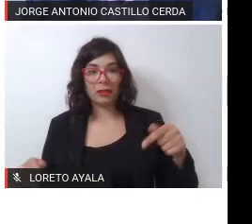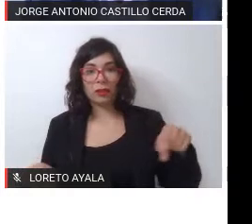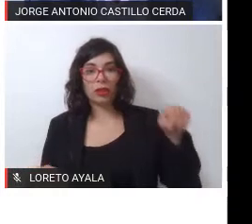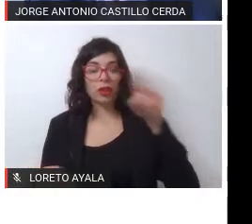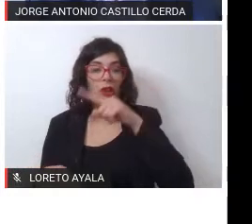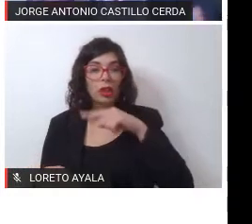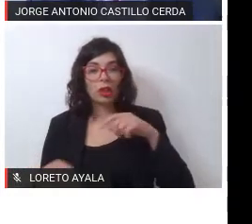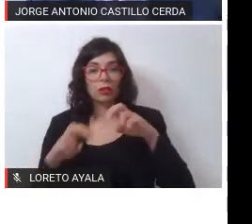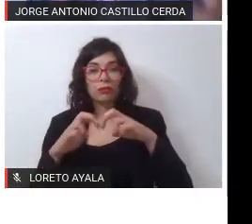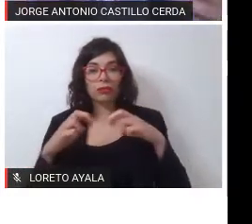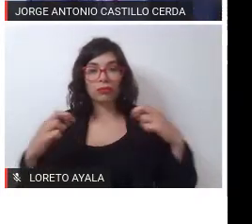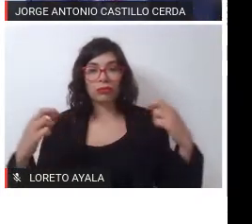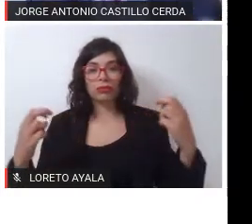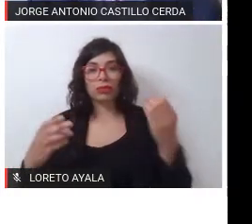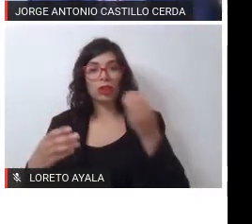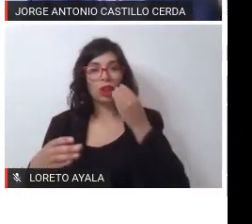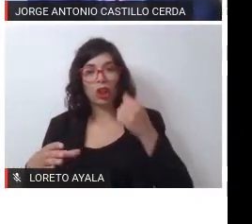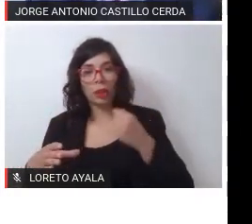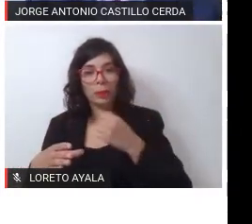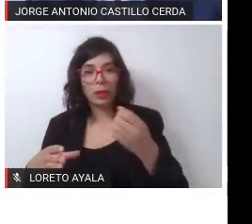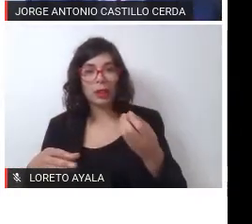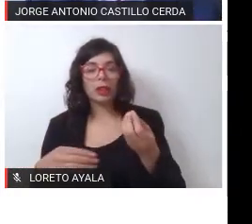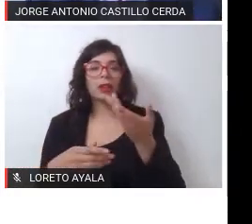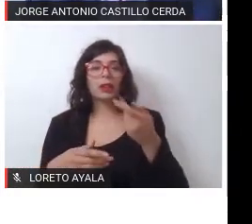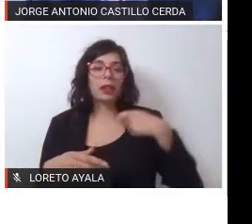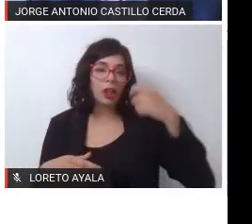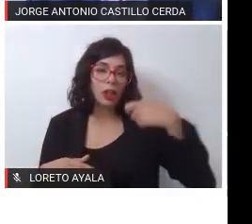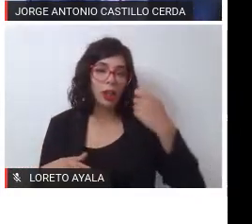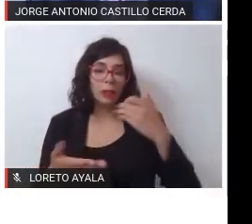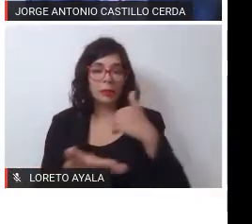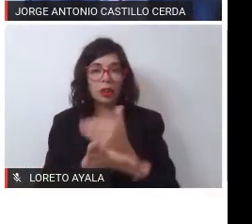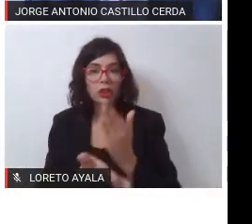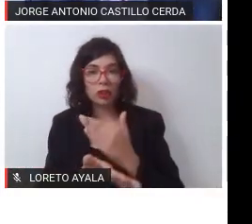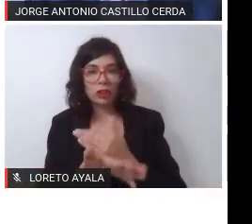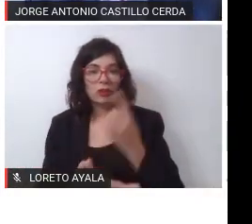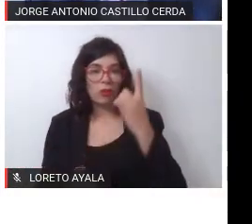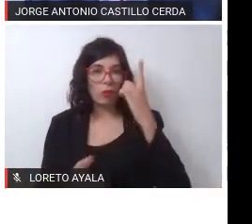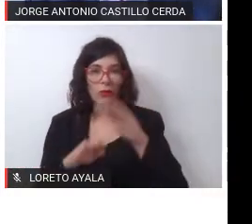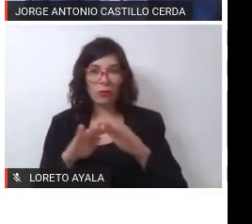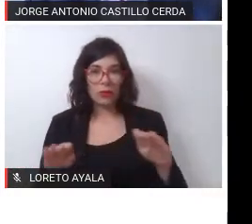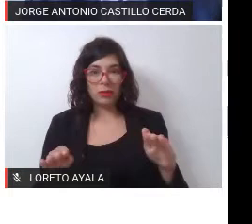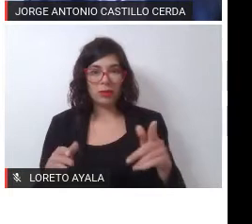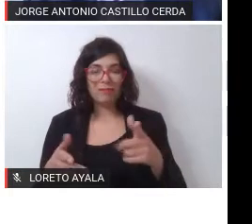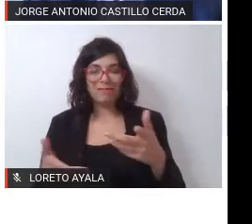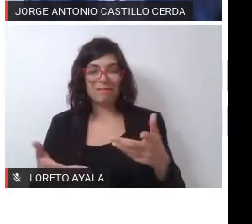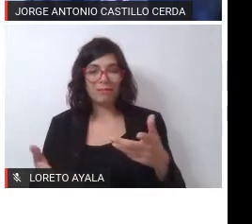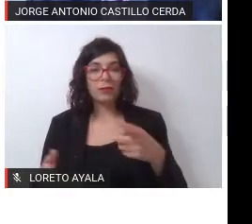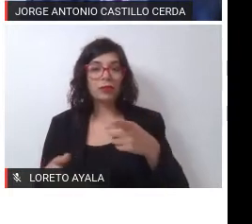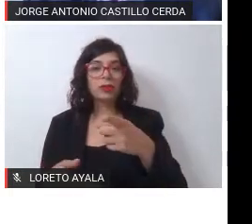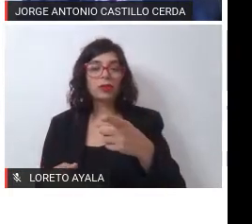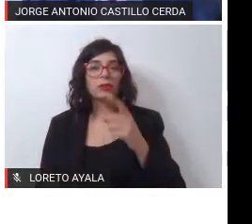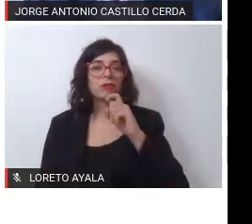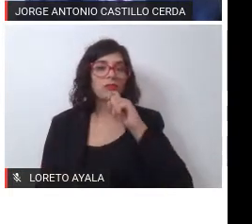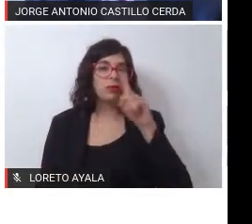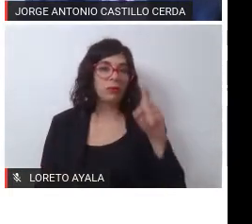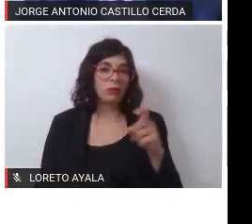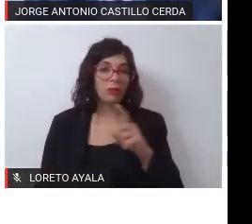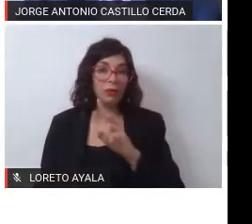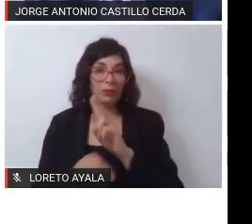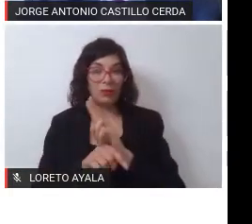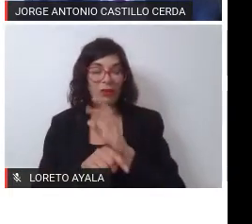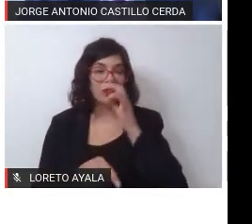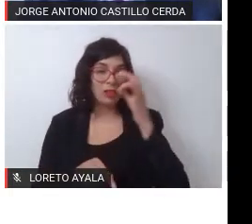que ellos hacen, cocinar, almorzar, qué sé yo. Muy preocupado, el profesor nos preguntaba, a lo cual